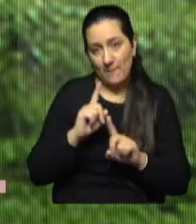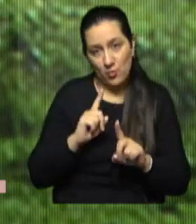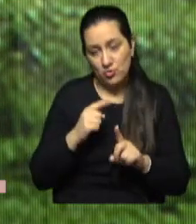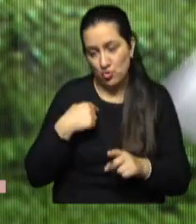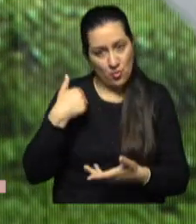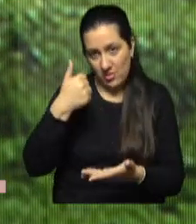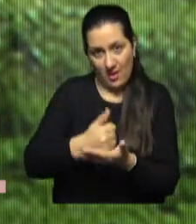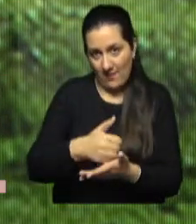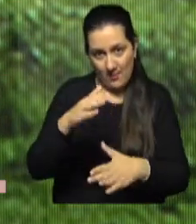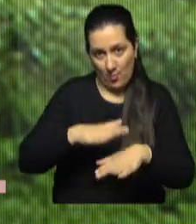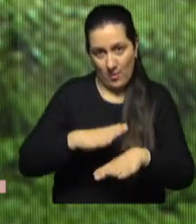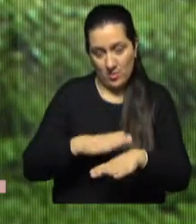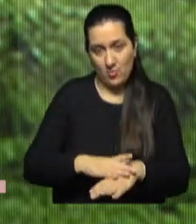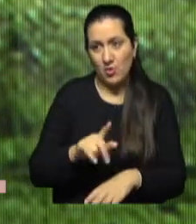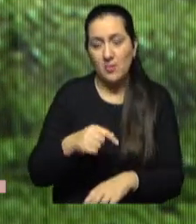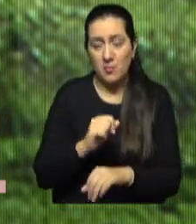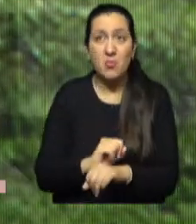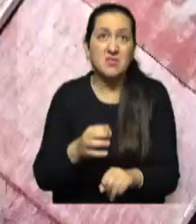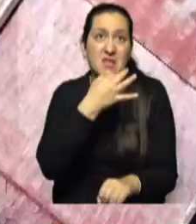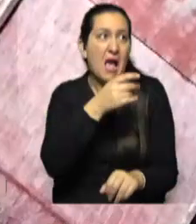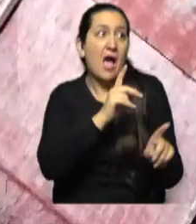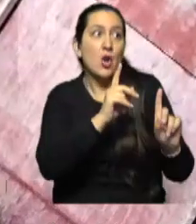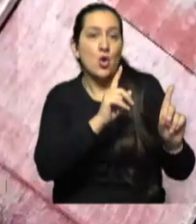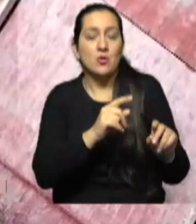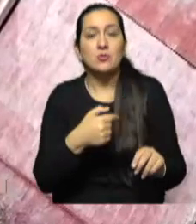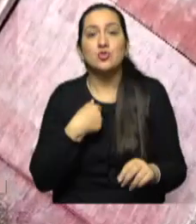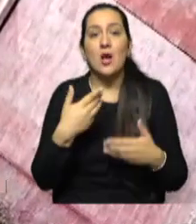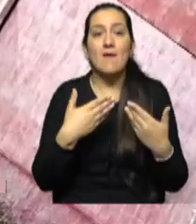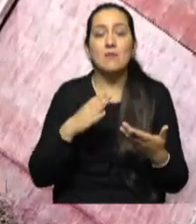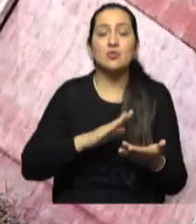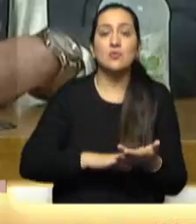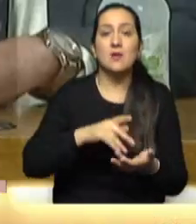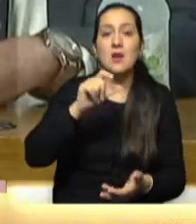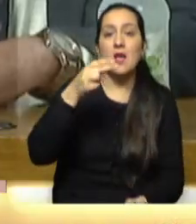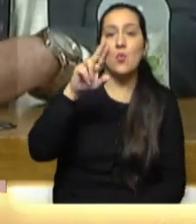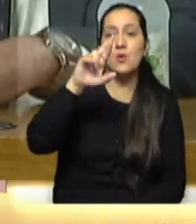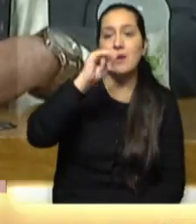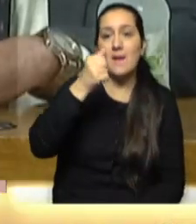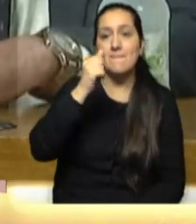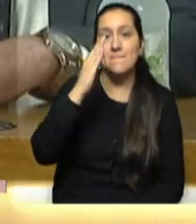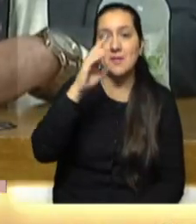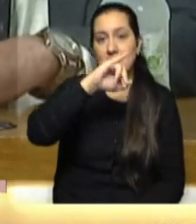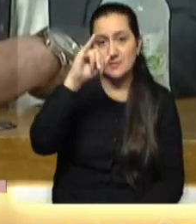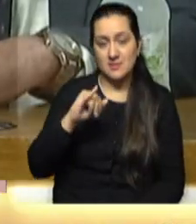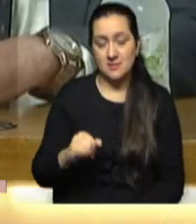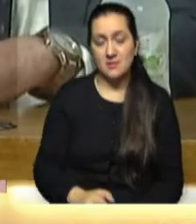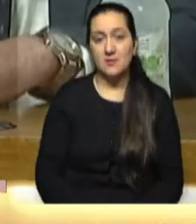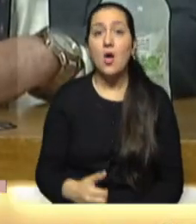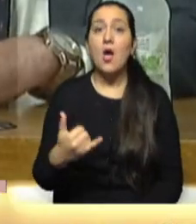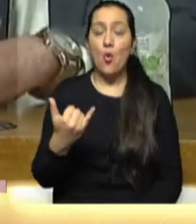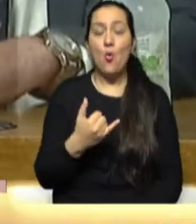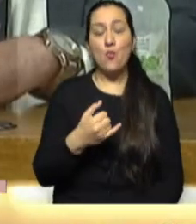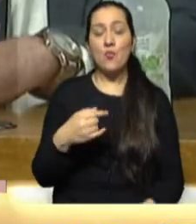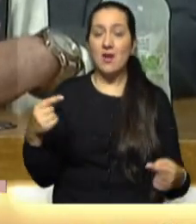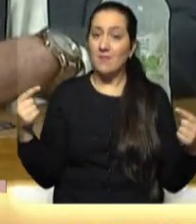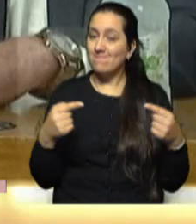este pues se me puede decir que no fue así pero yo sé que fue así este hubo una discrepancia